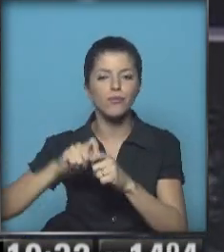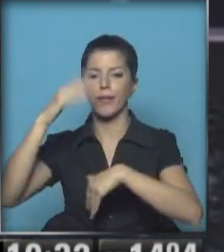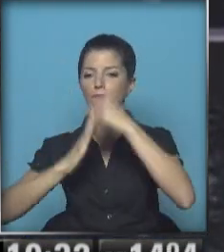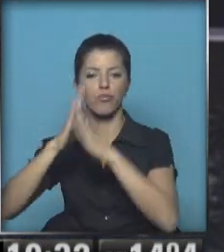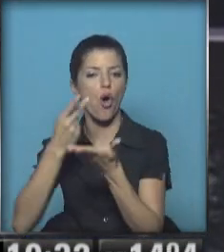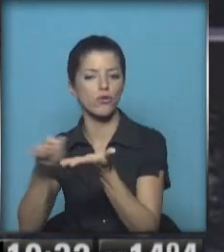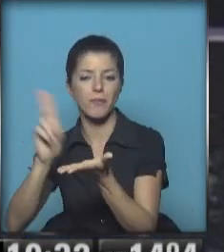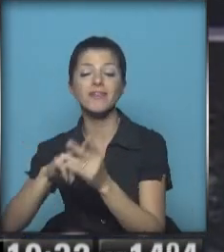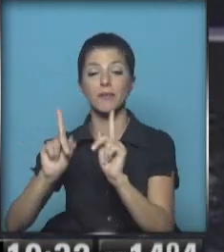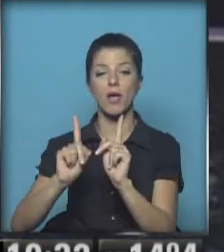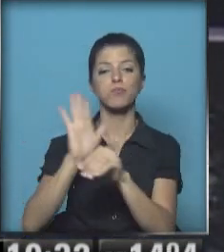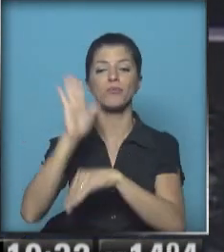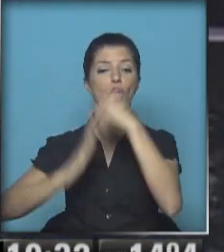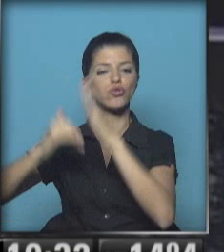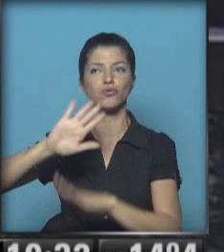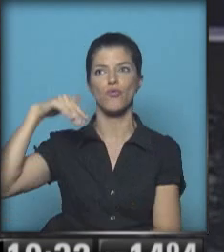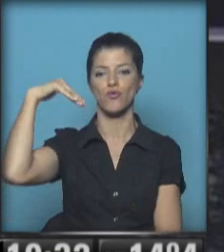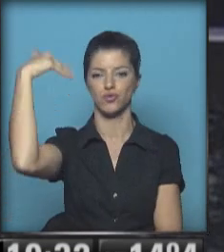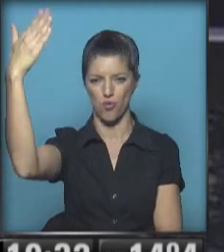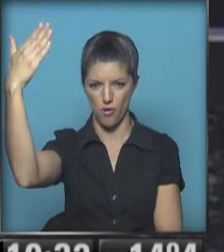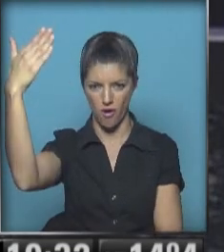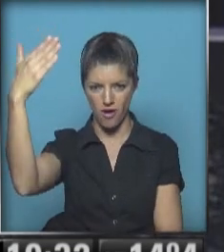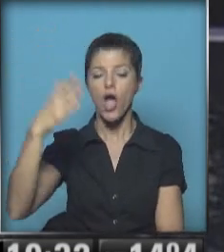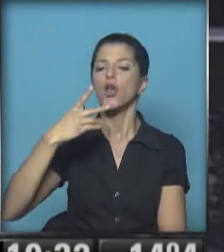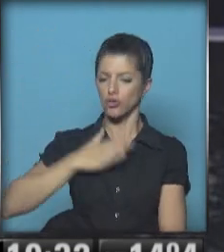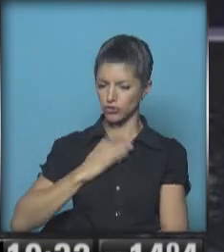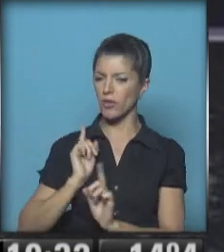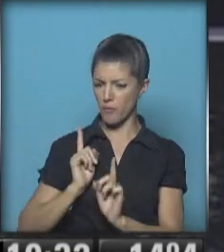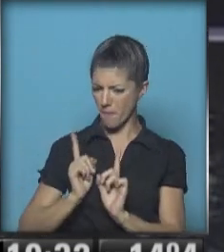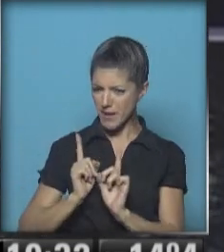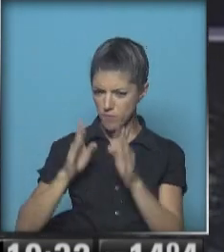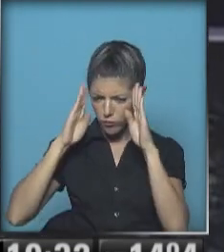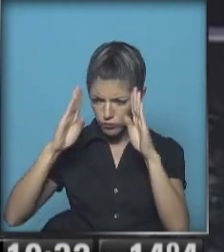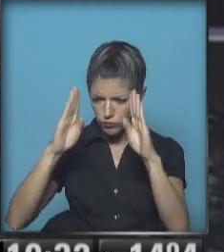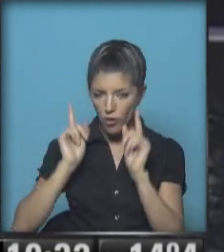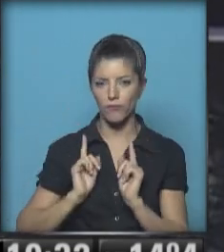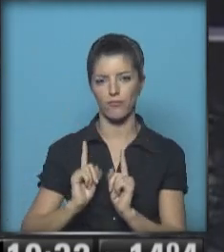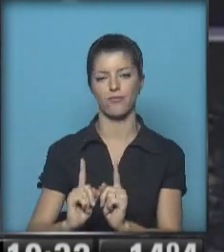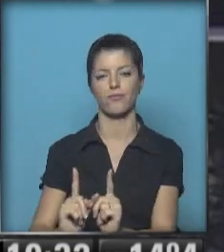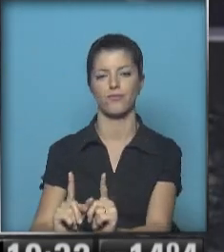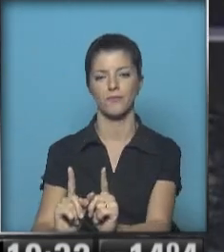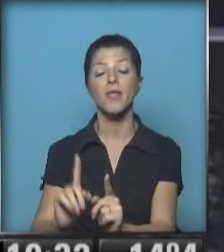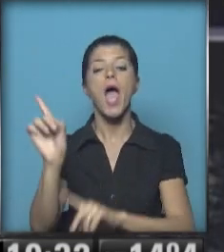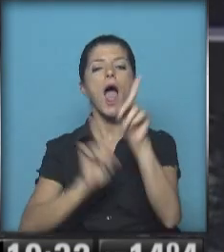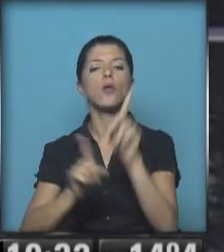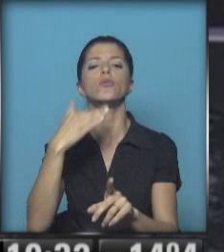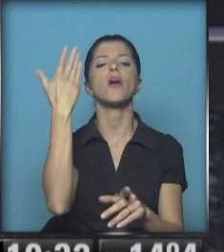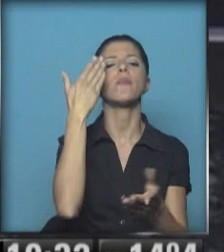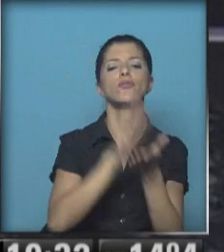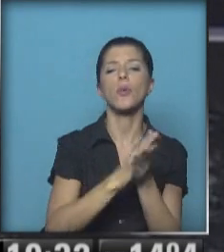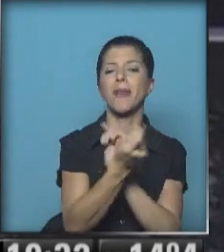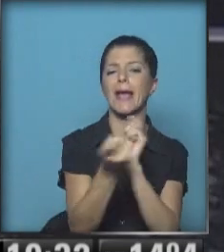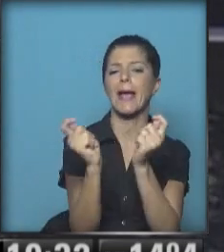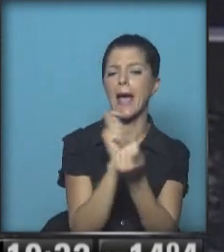y de construcción de futuro. Tenemos que seguir por ese mismo camino. Algunos hablan de cambio,